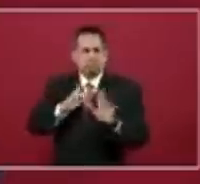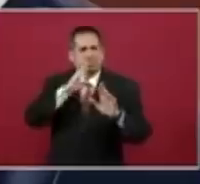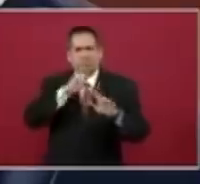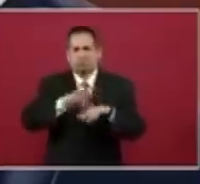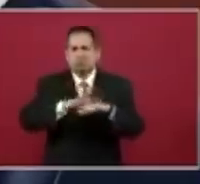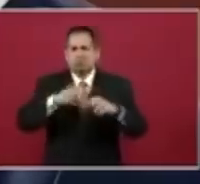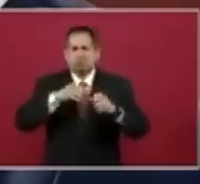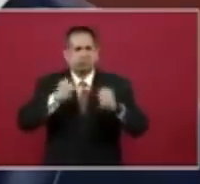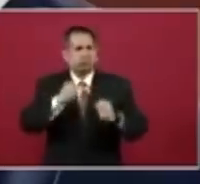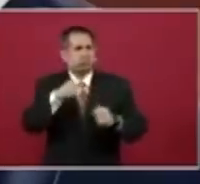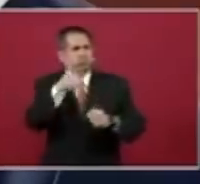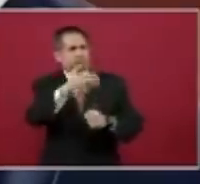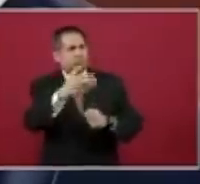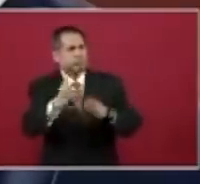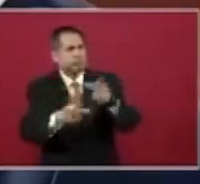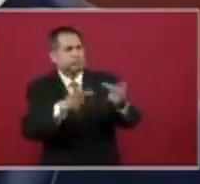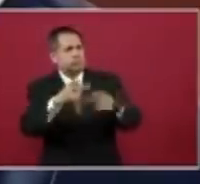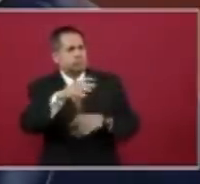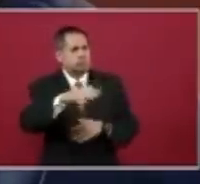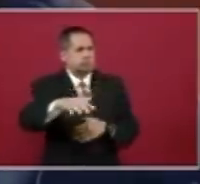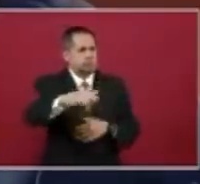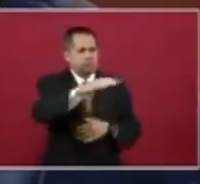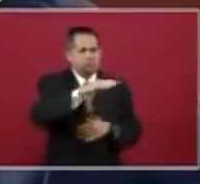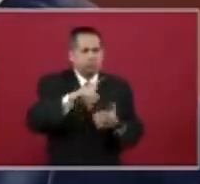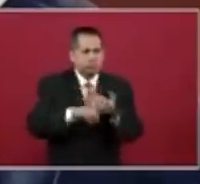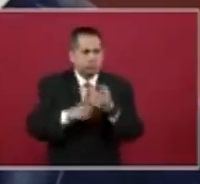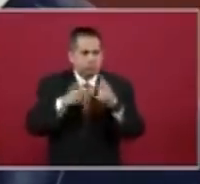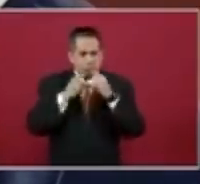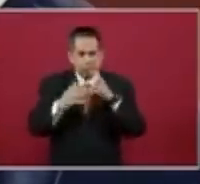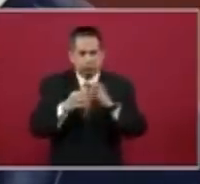lo mejor es preguntar. Y el método